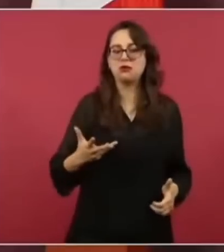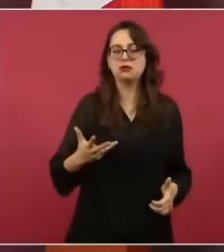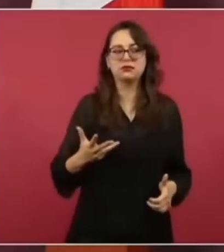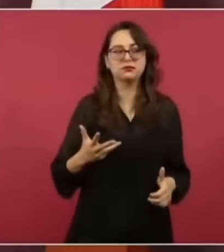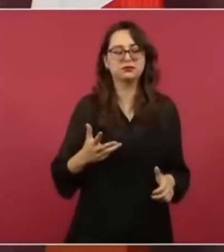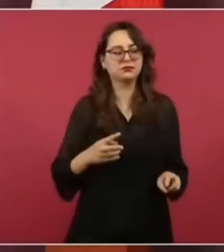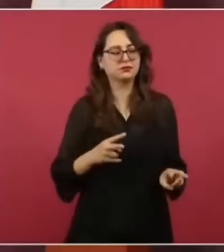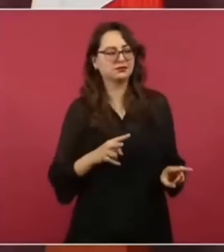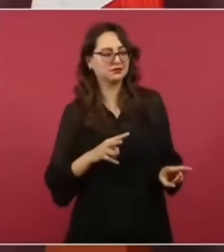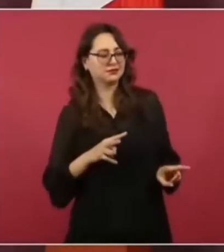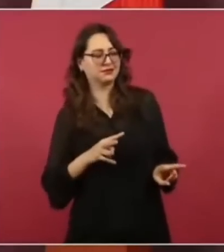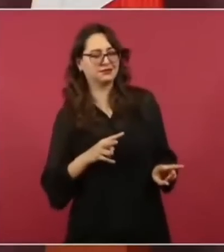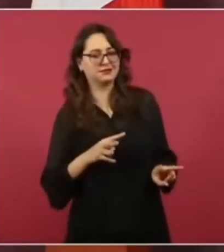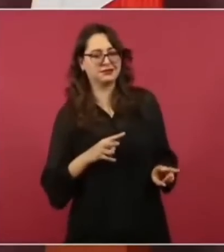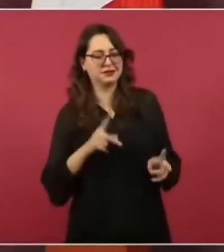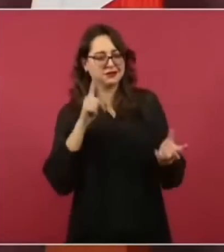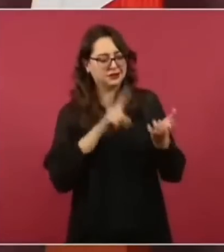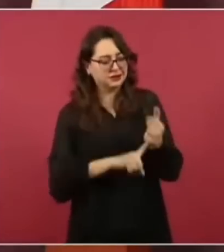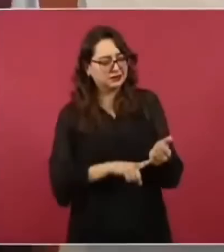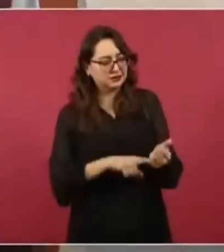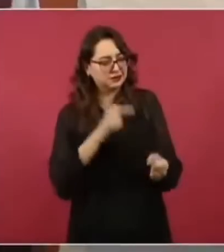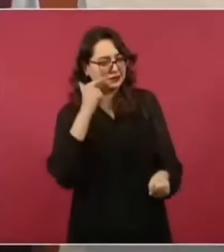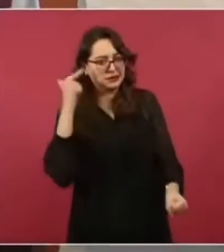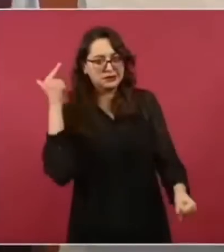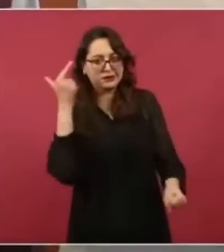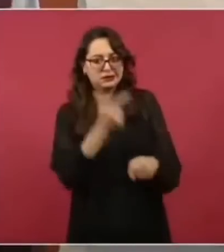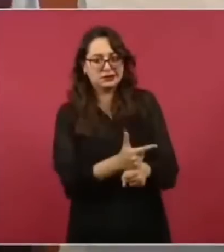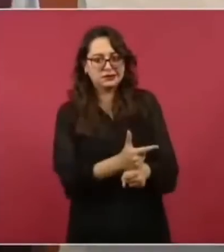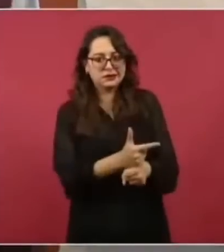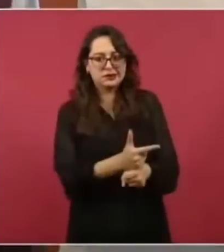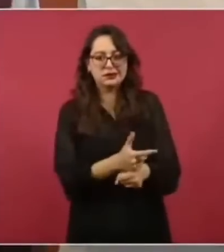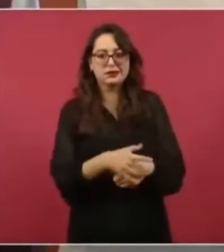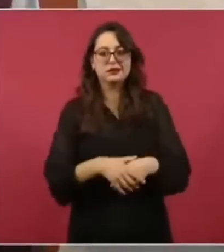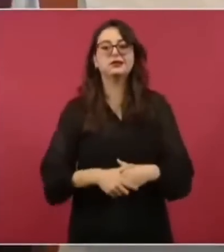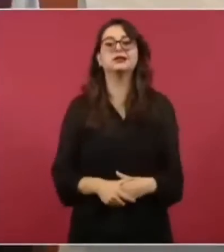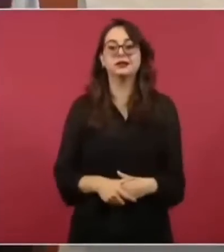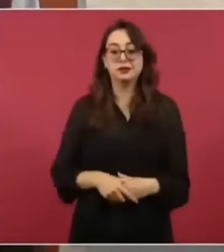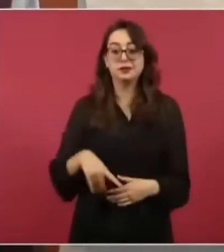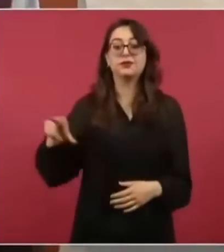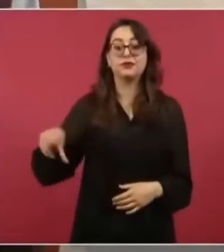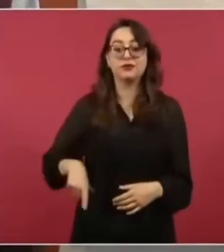Estos astutos pero irresponsables gobernantes